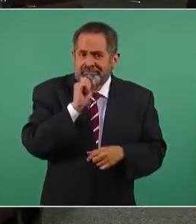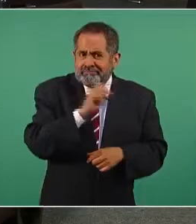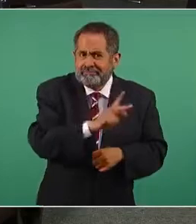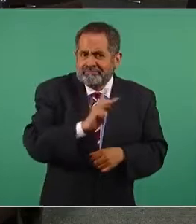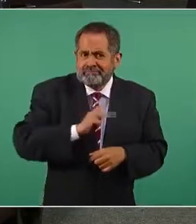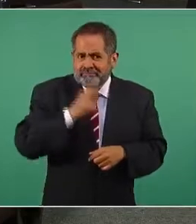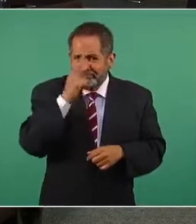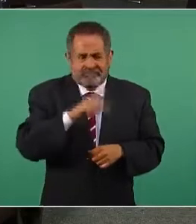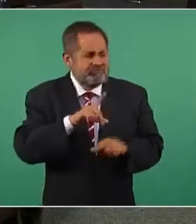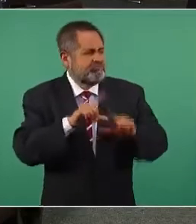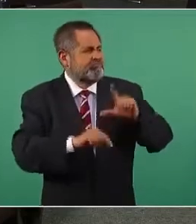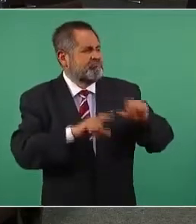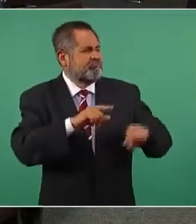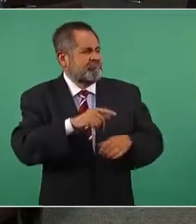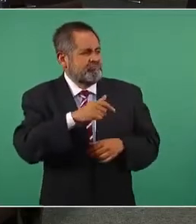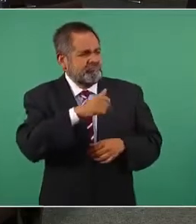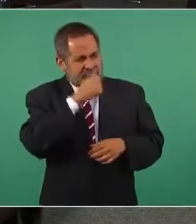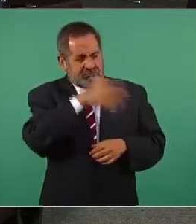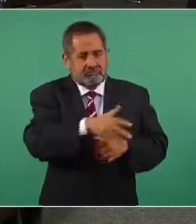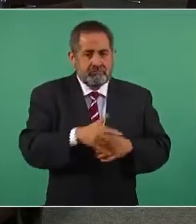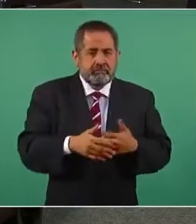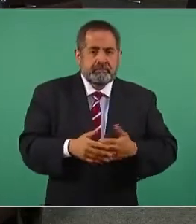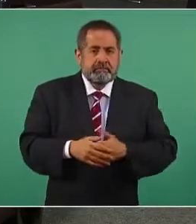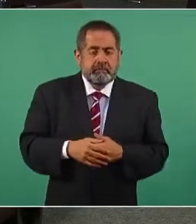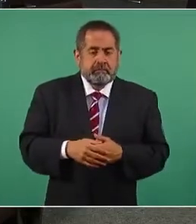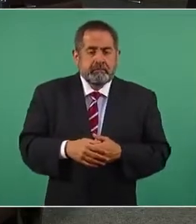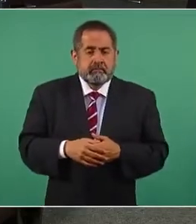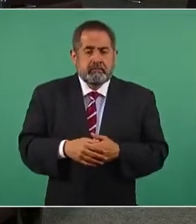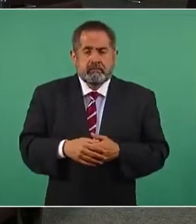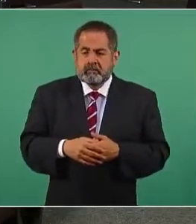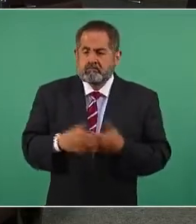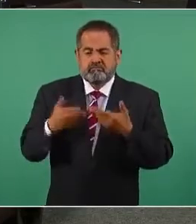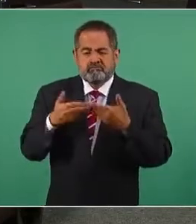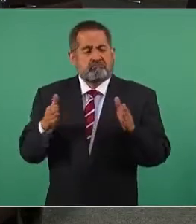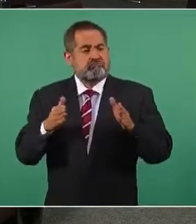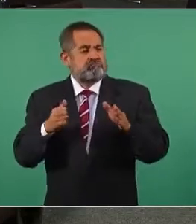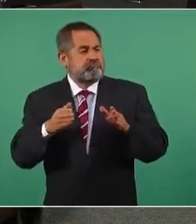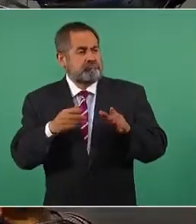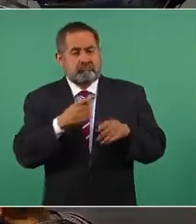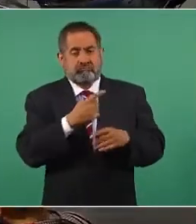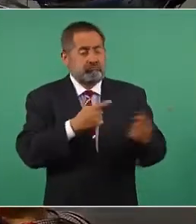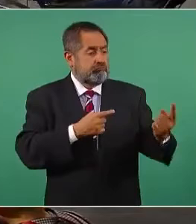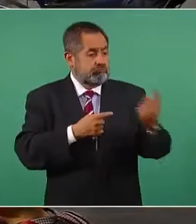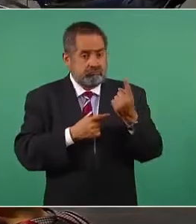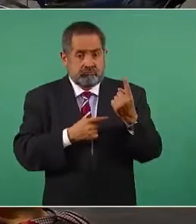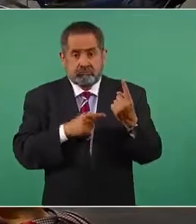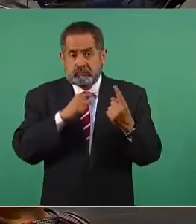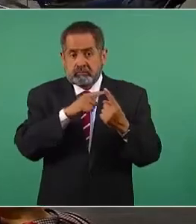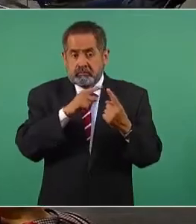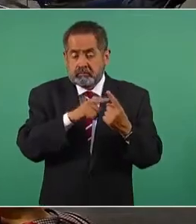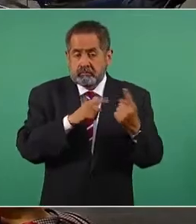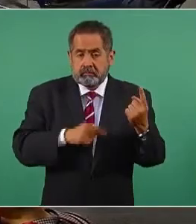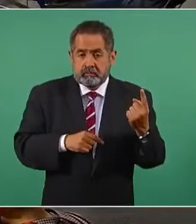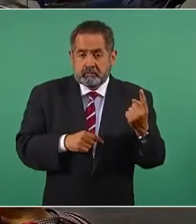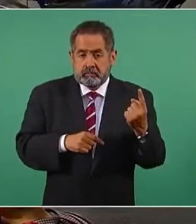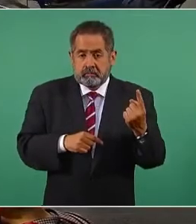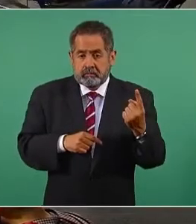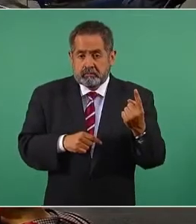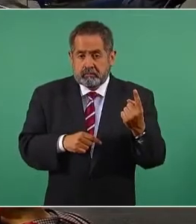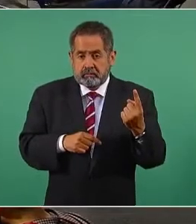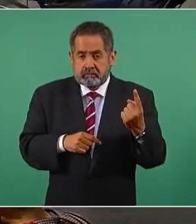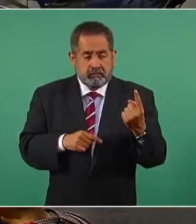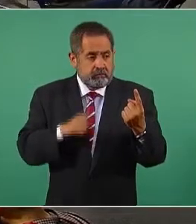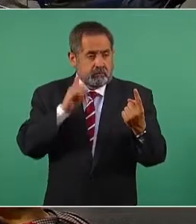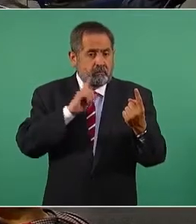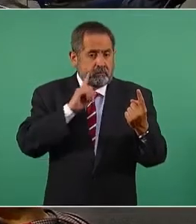que estaban ahí presentes, de los hermanos. Abre la puerta, empuja a una de las